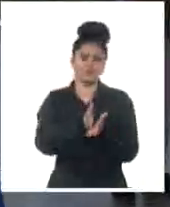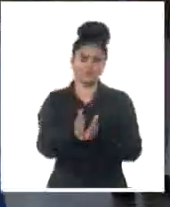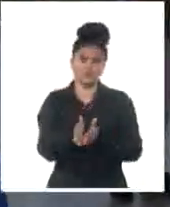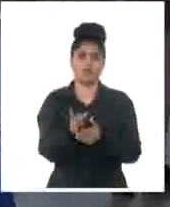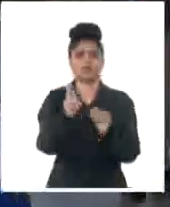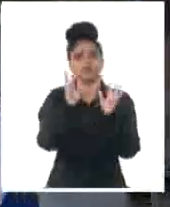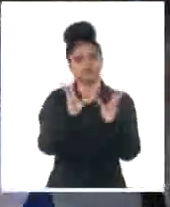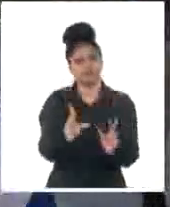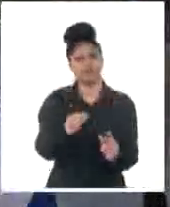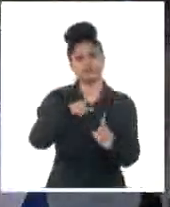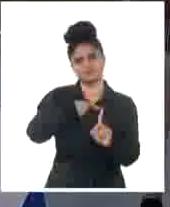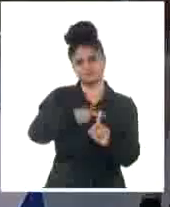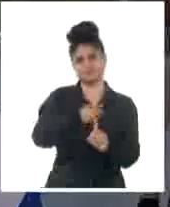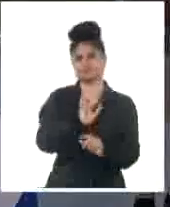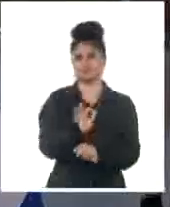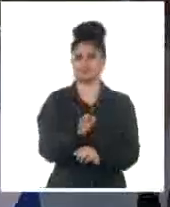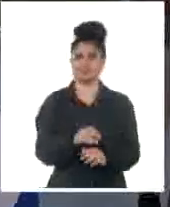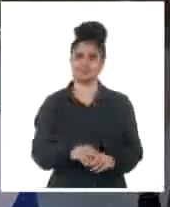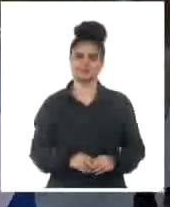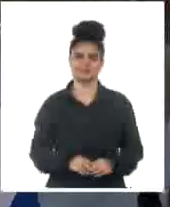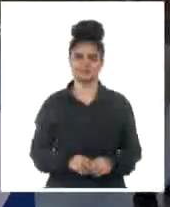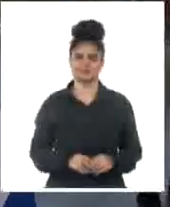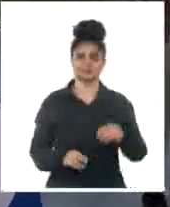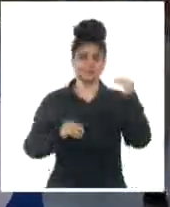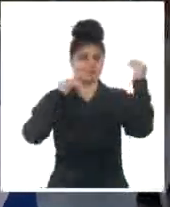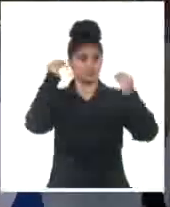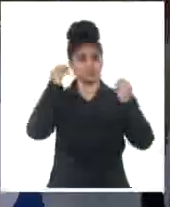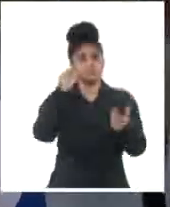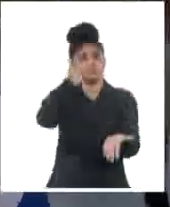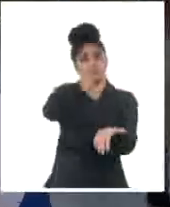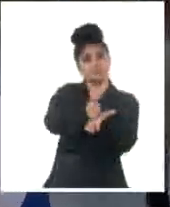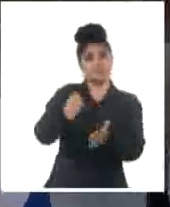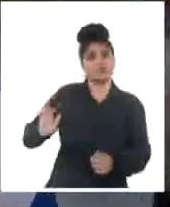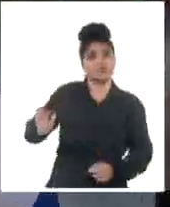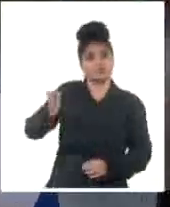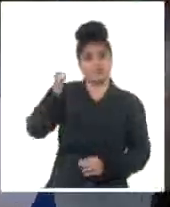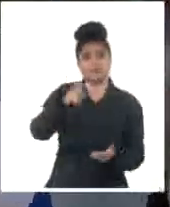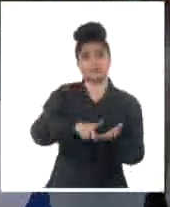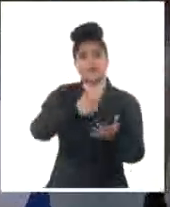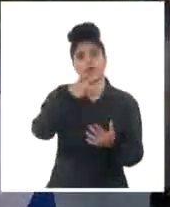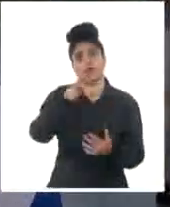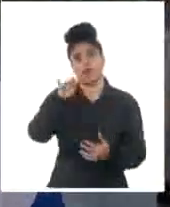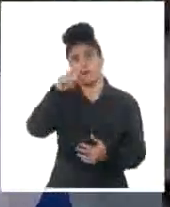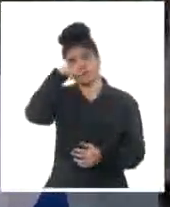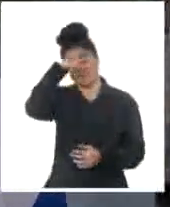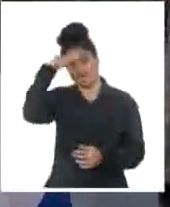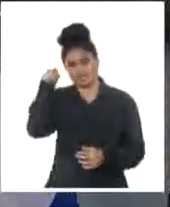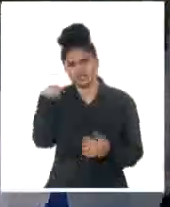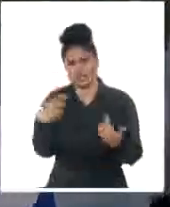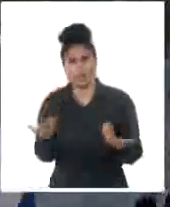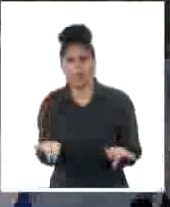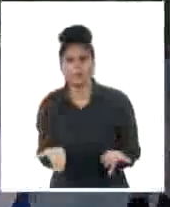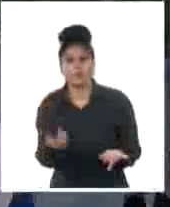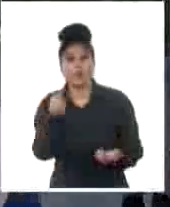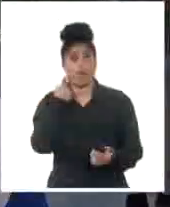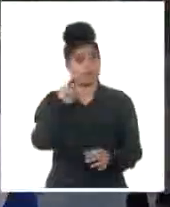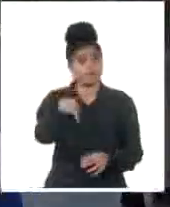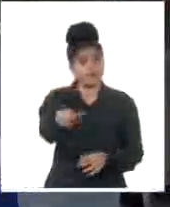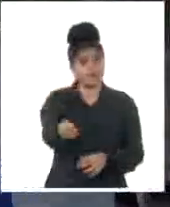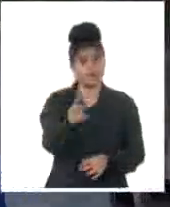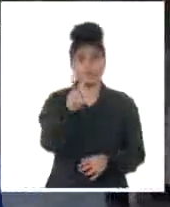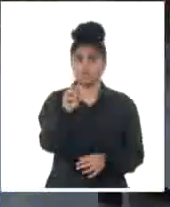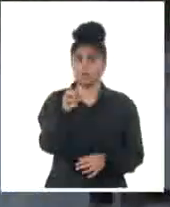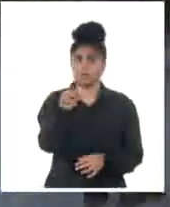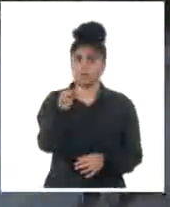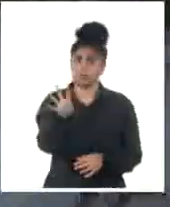ahora. Bueno, también pensando, me imagino, en la cita de París a grande plazo, pero está ahí mismo en el 2024. Sí, pues sí,